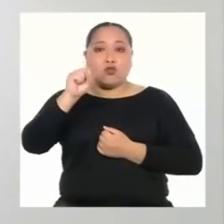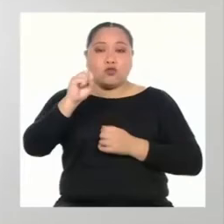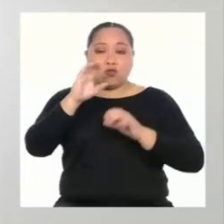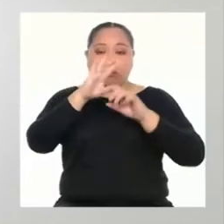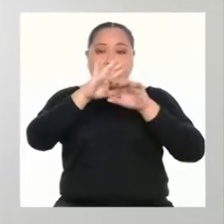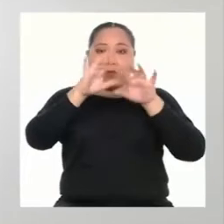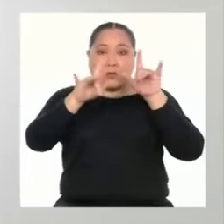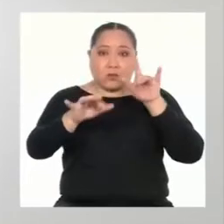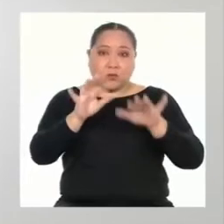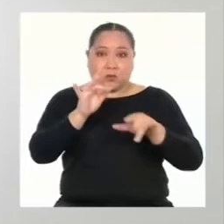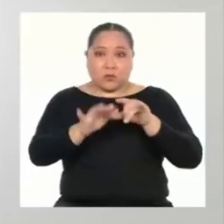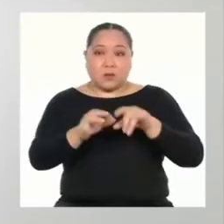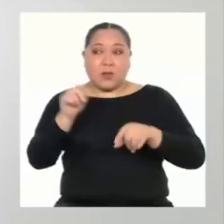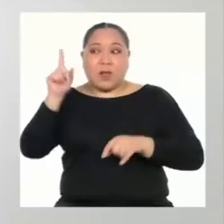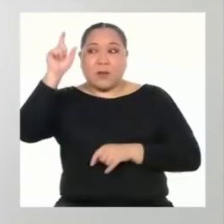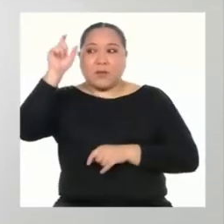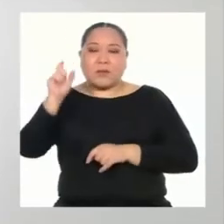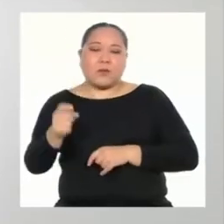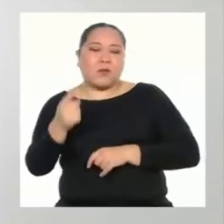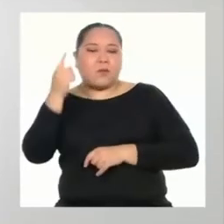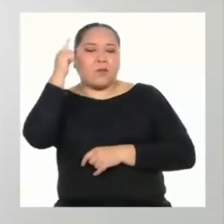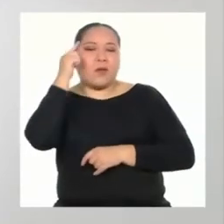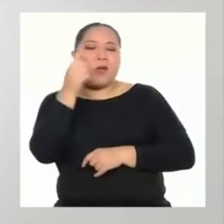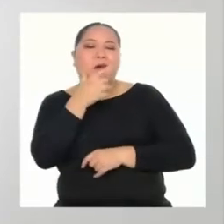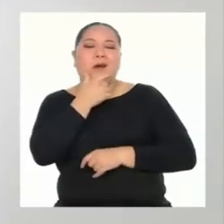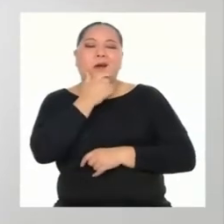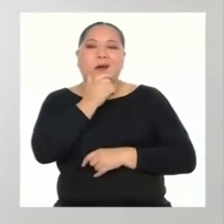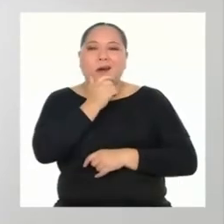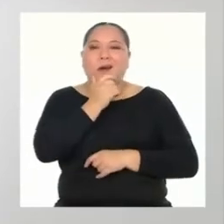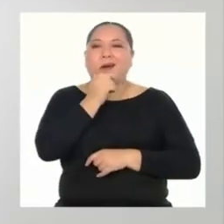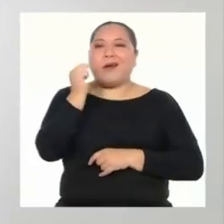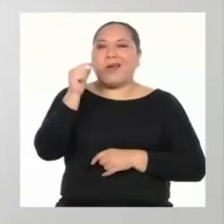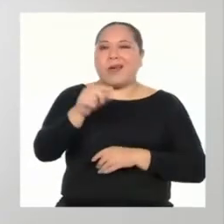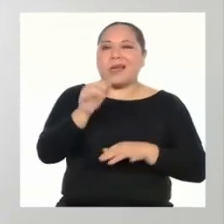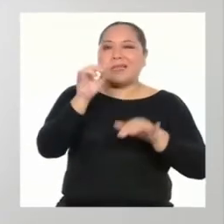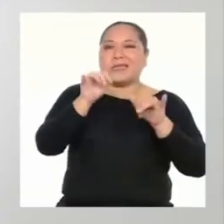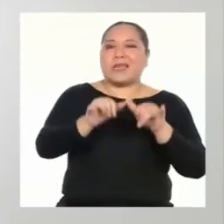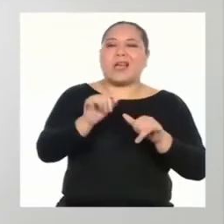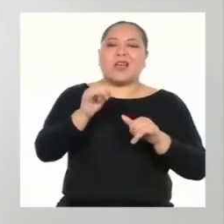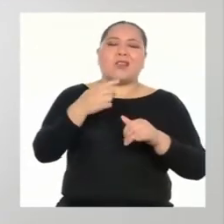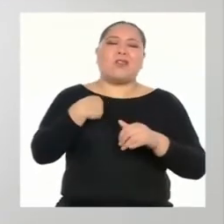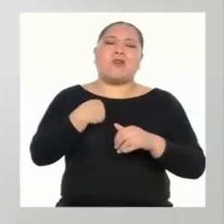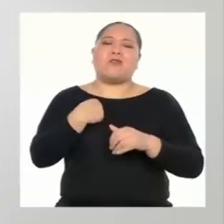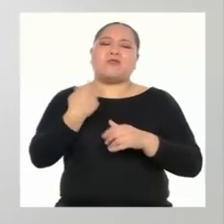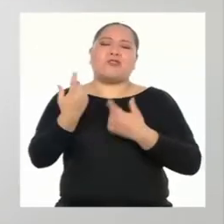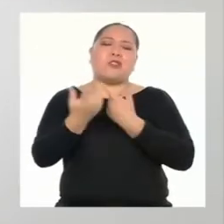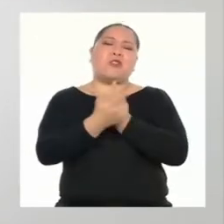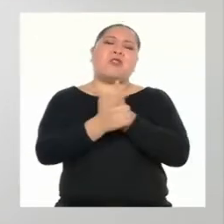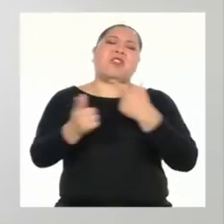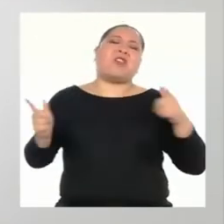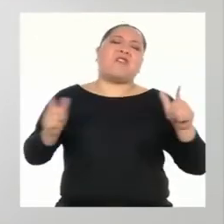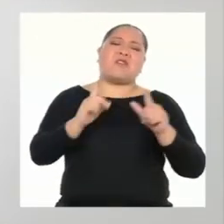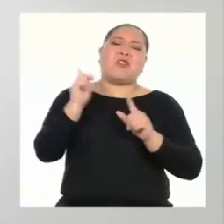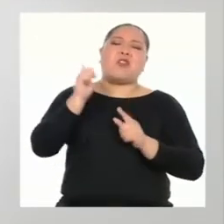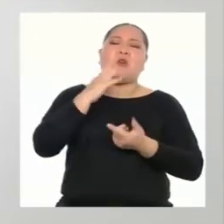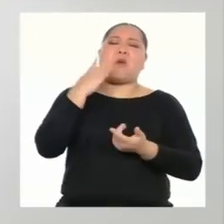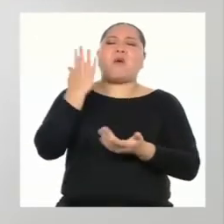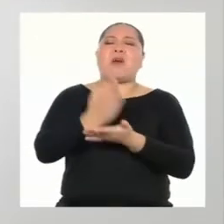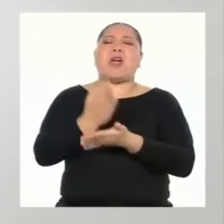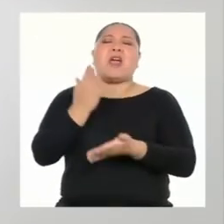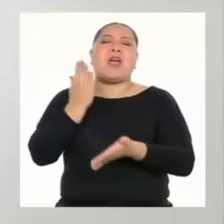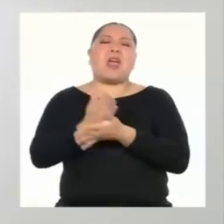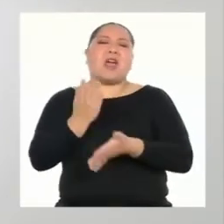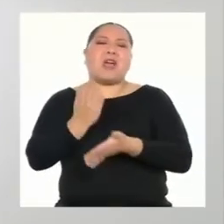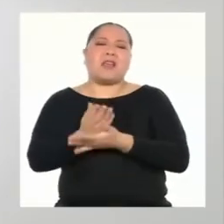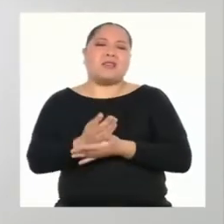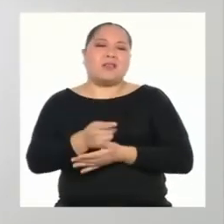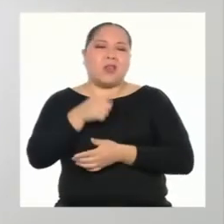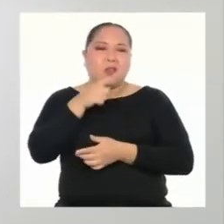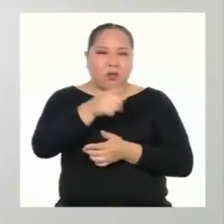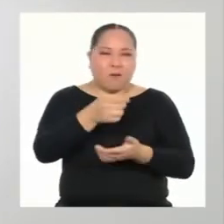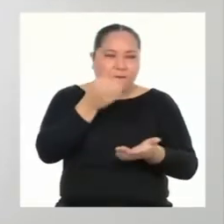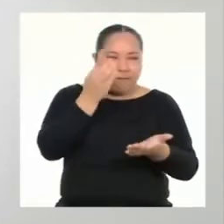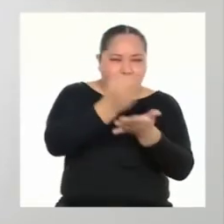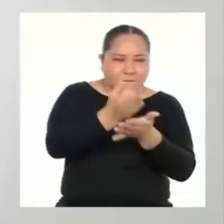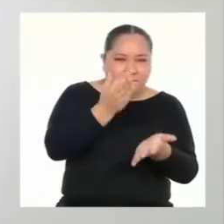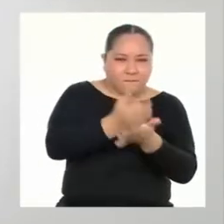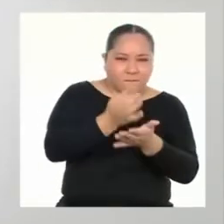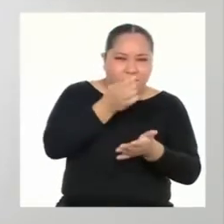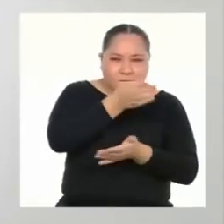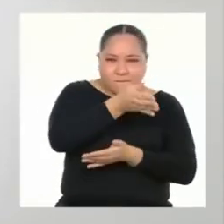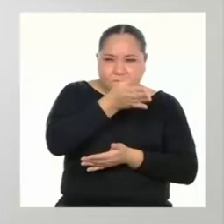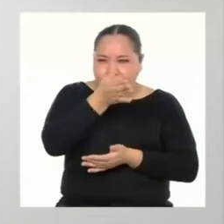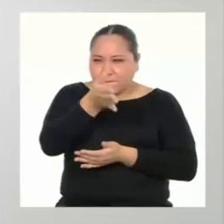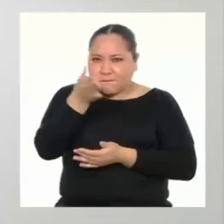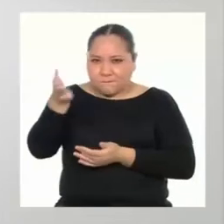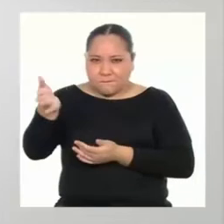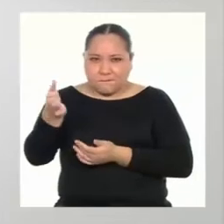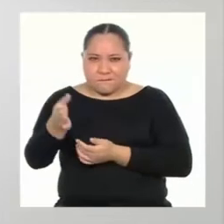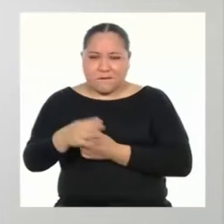suceder porque la persona cree erróneamente que quedará impune ante la ley al ejercer la violencia a través de